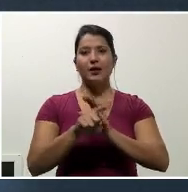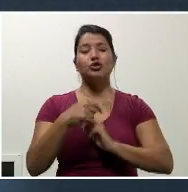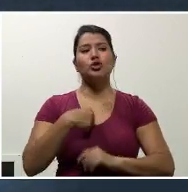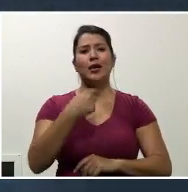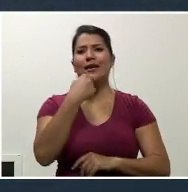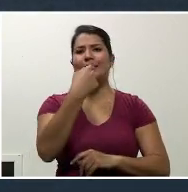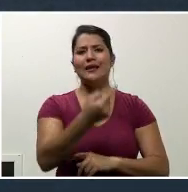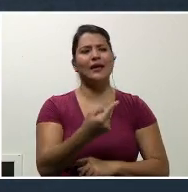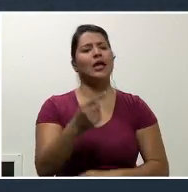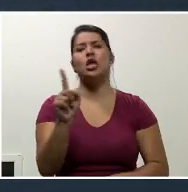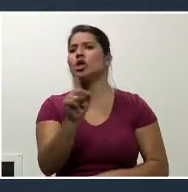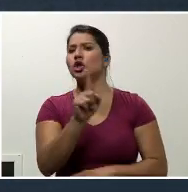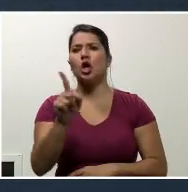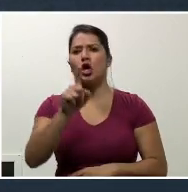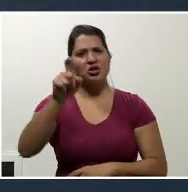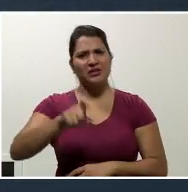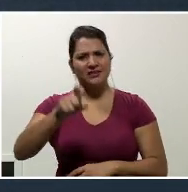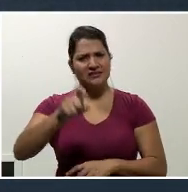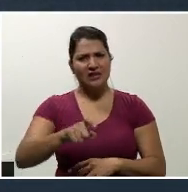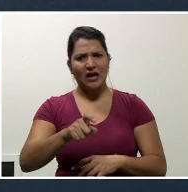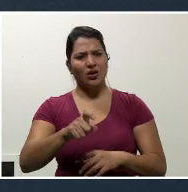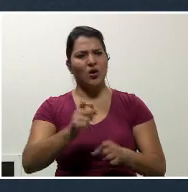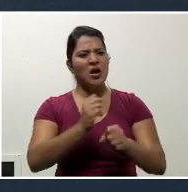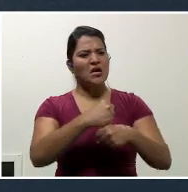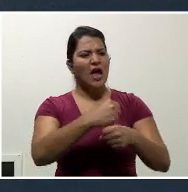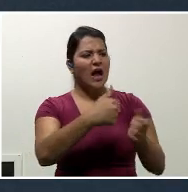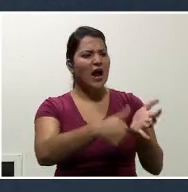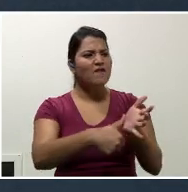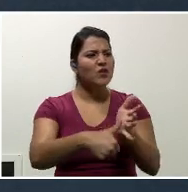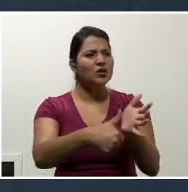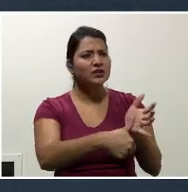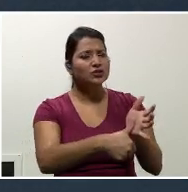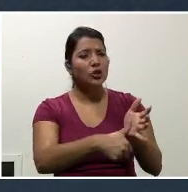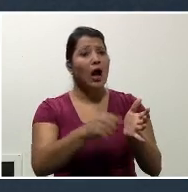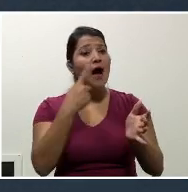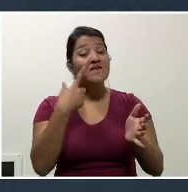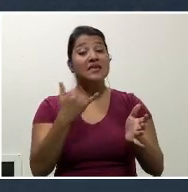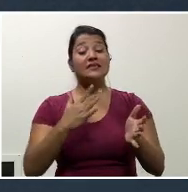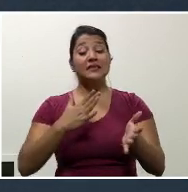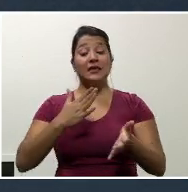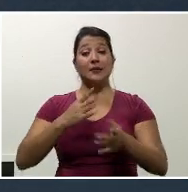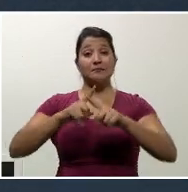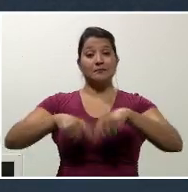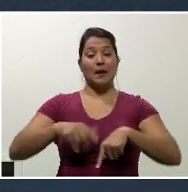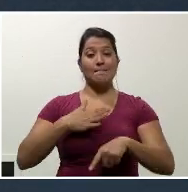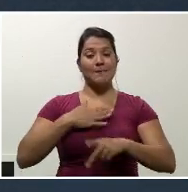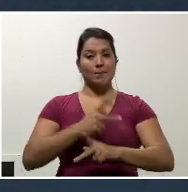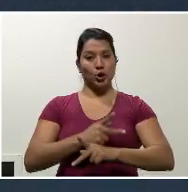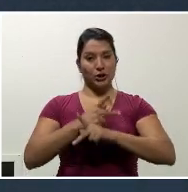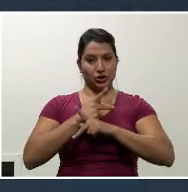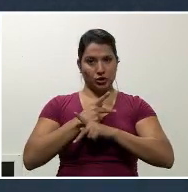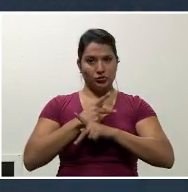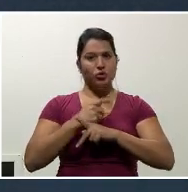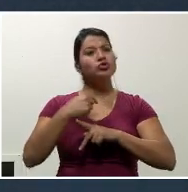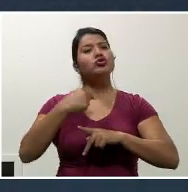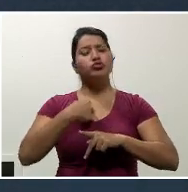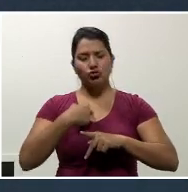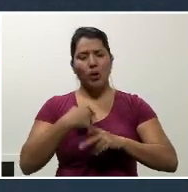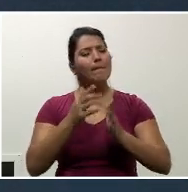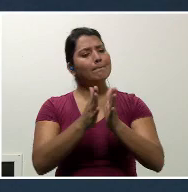diciéndole que no es necesario que someta a votación el levantamiento de mi inmunidad, que le pido que la